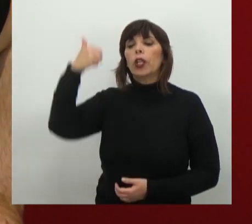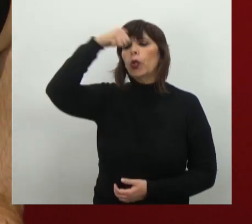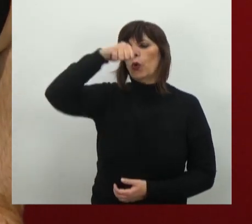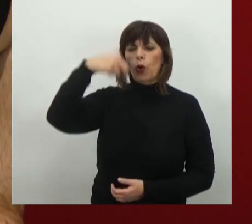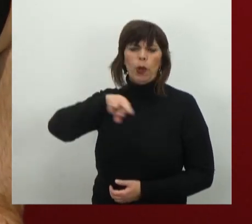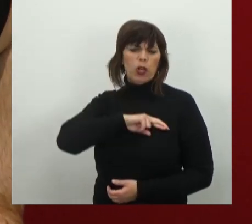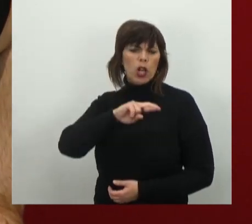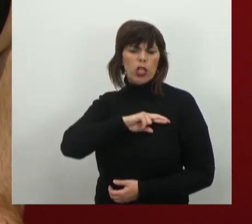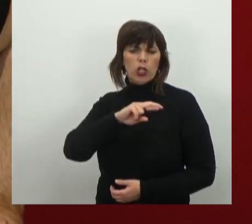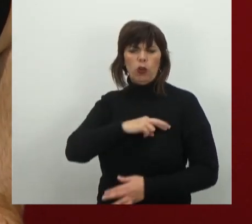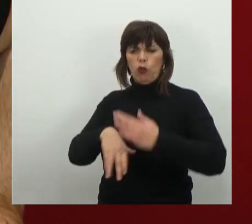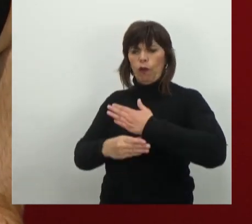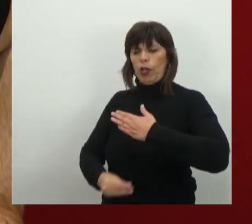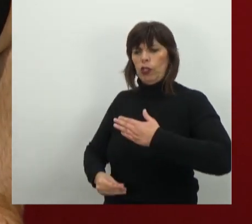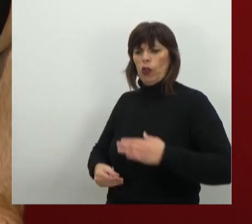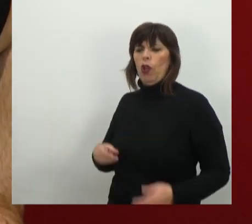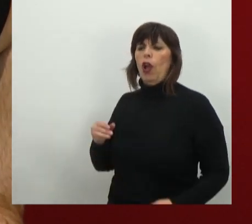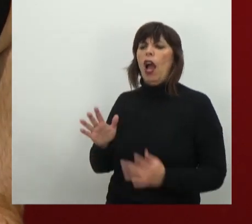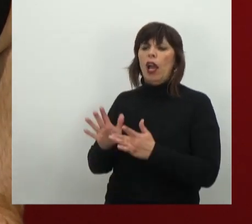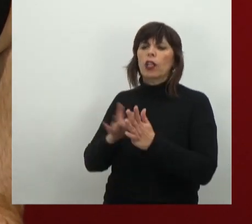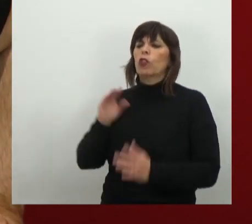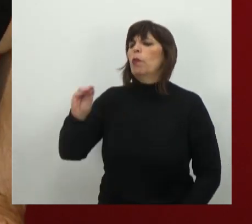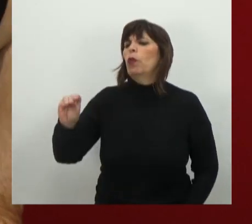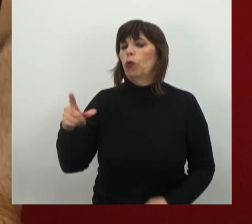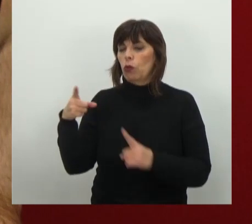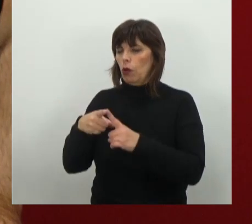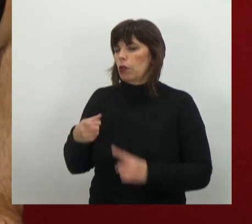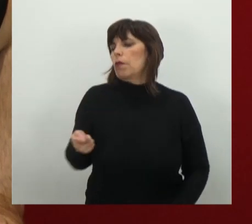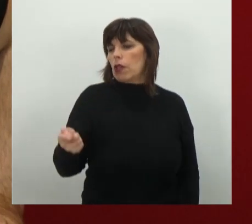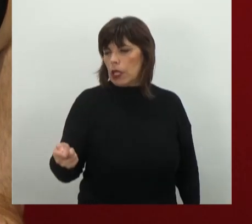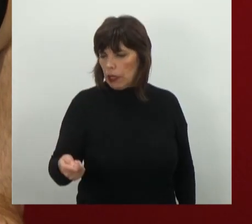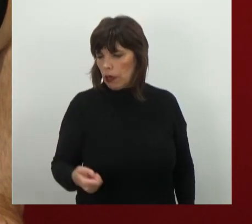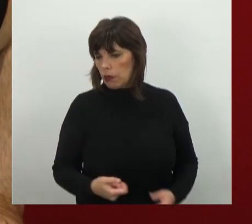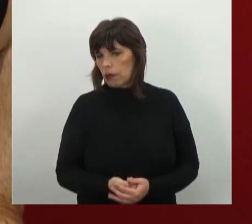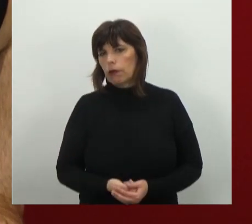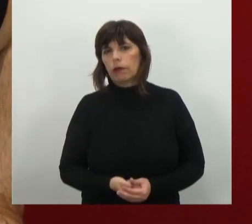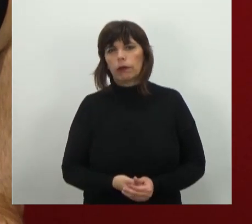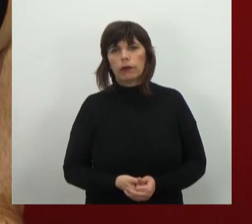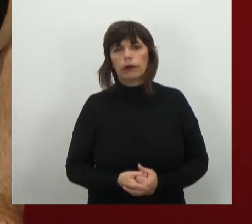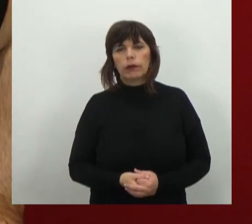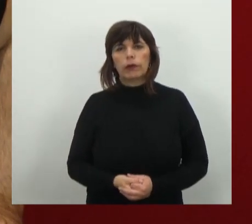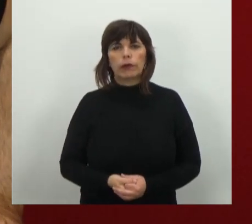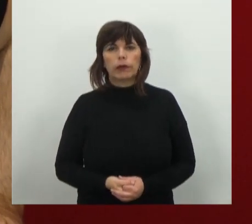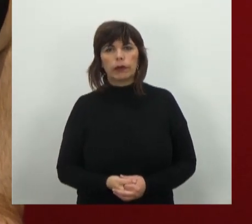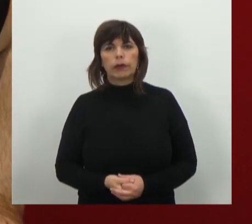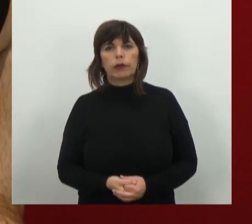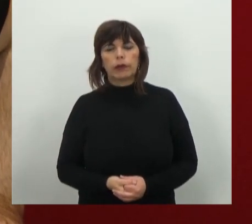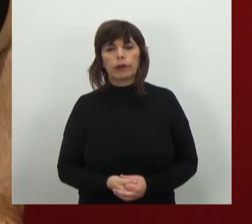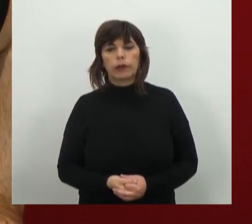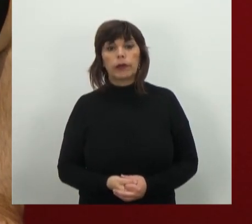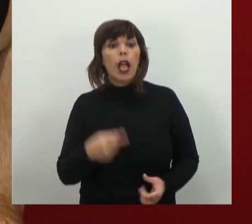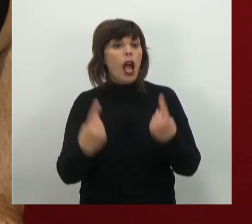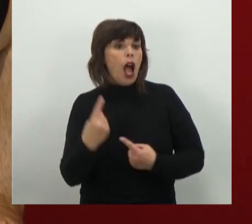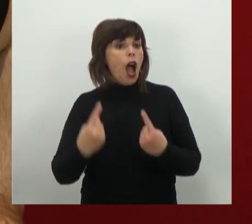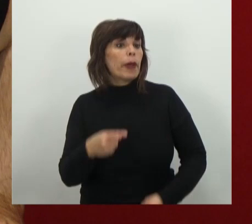ley le preguntó para tentarle. ¿Sabes qué es interesante? Que muchas preguntas que te